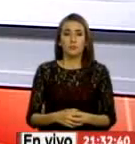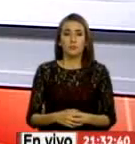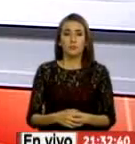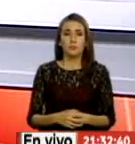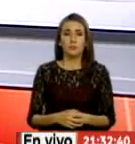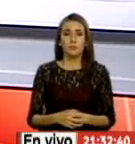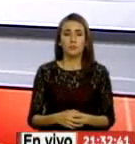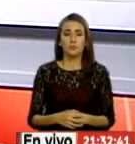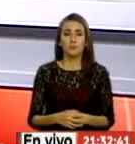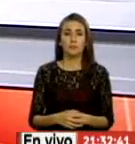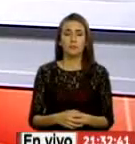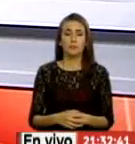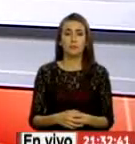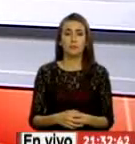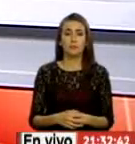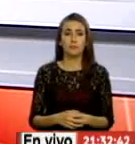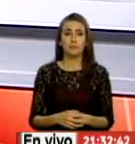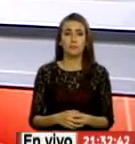Buenas noches.